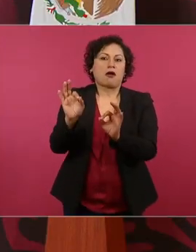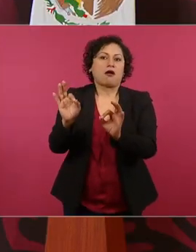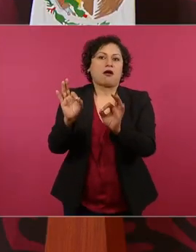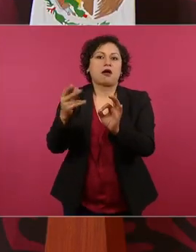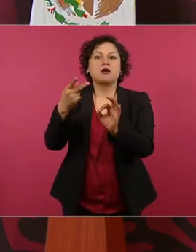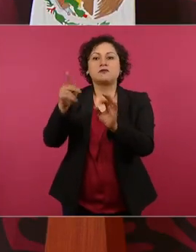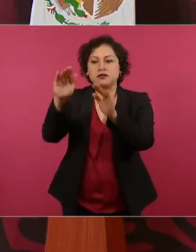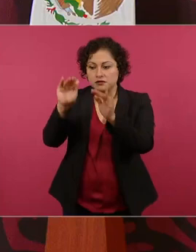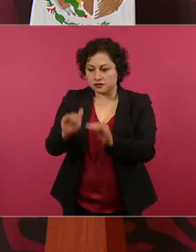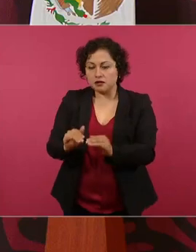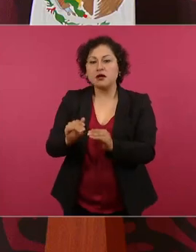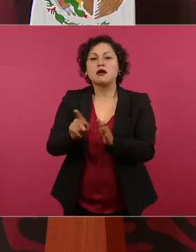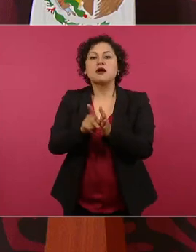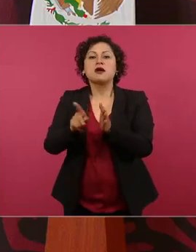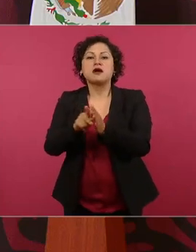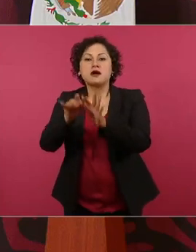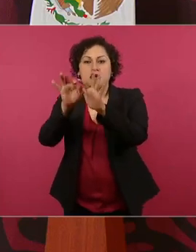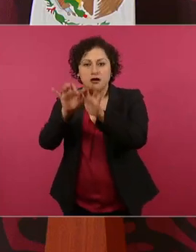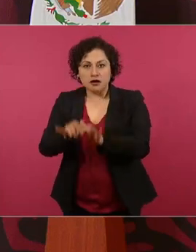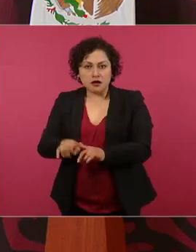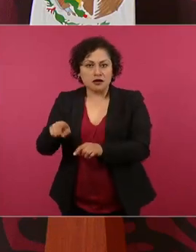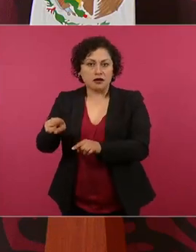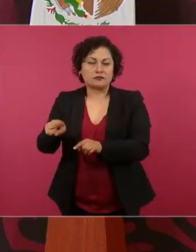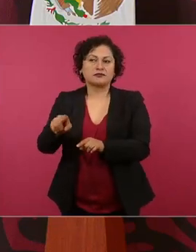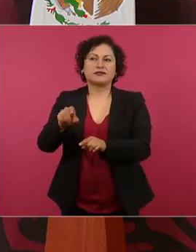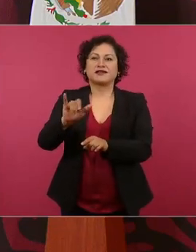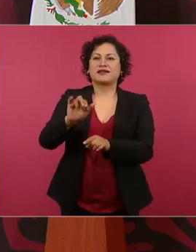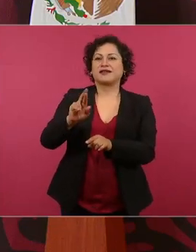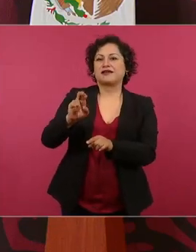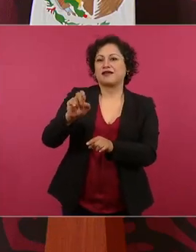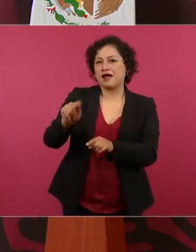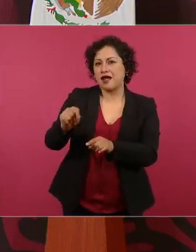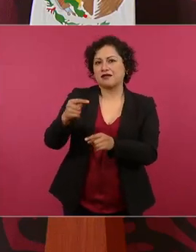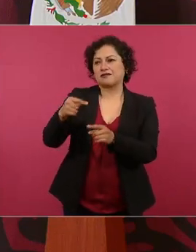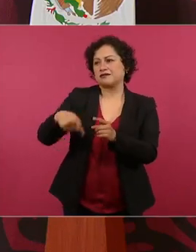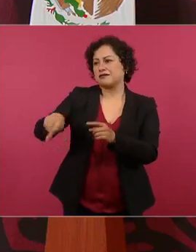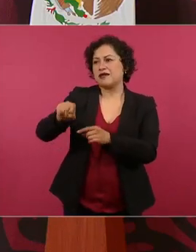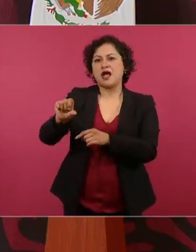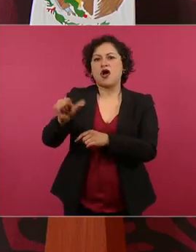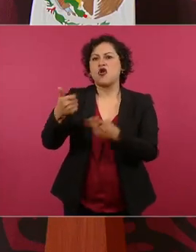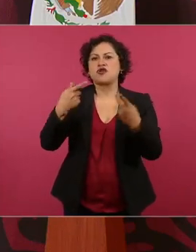porque ahí está Iriar y otros impresentables,